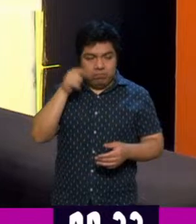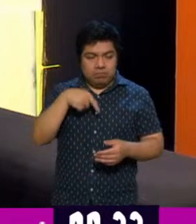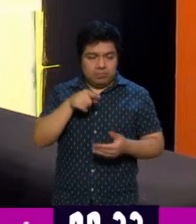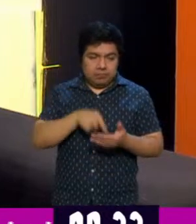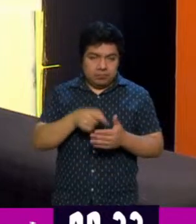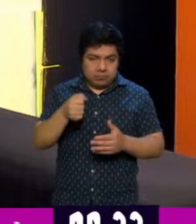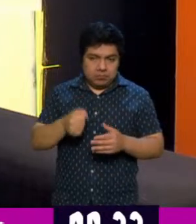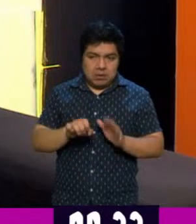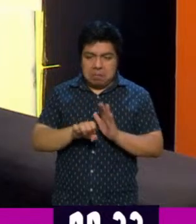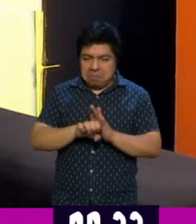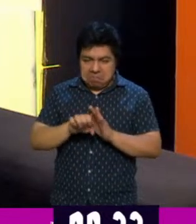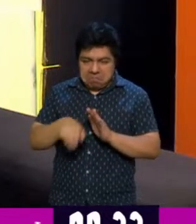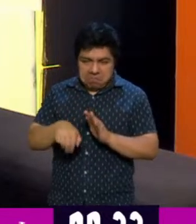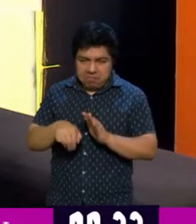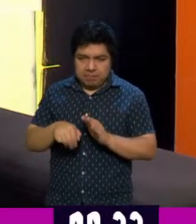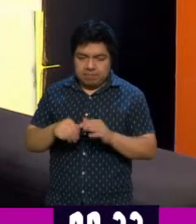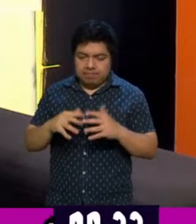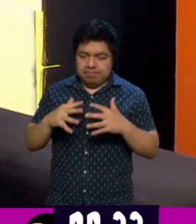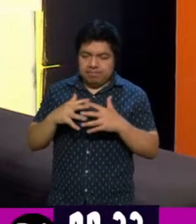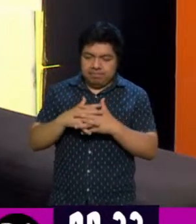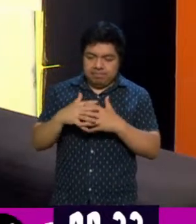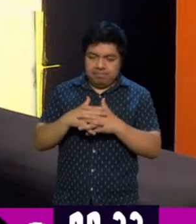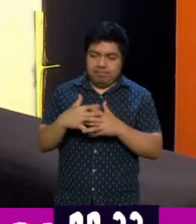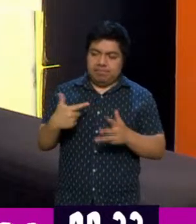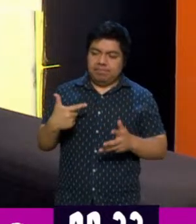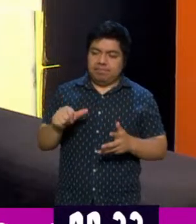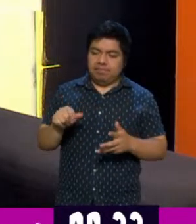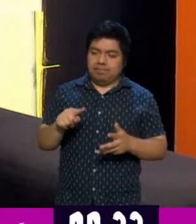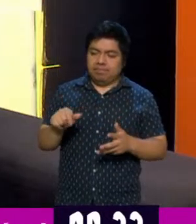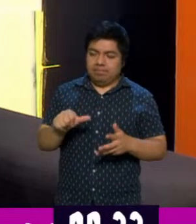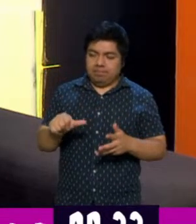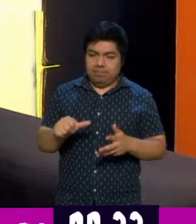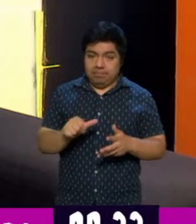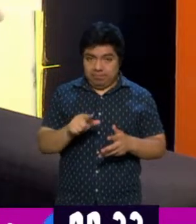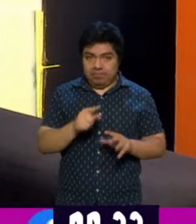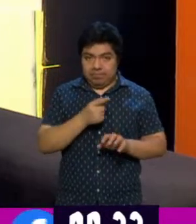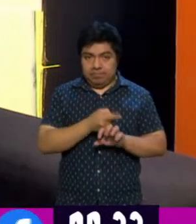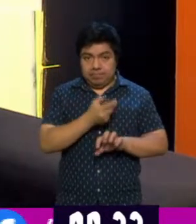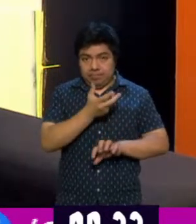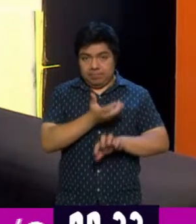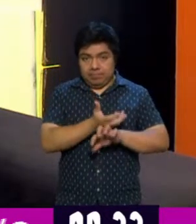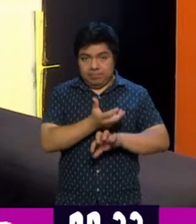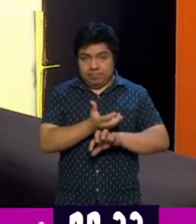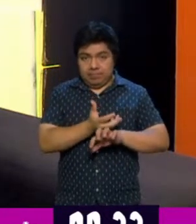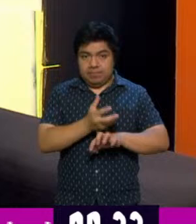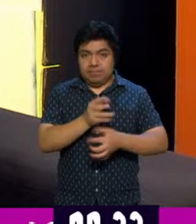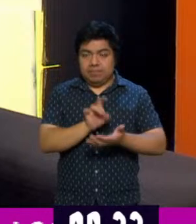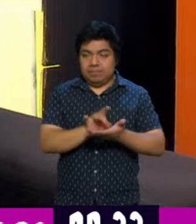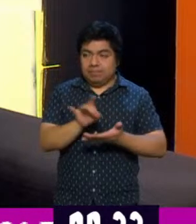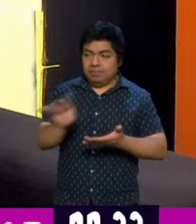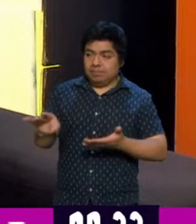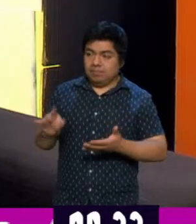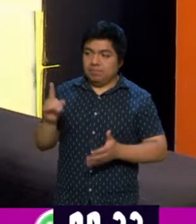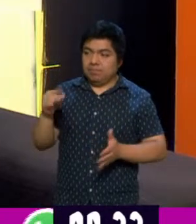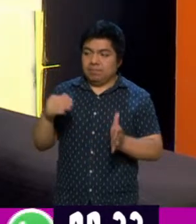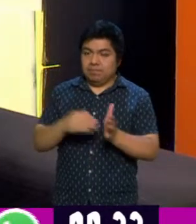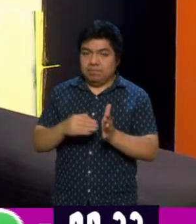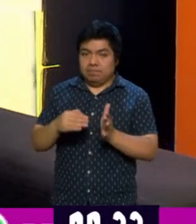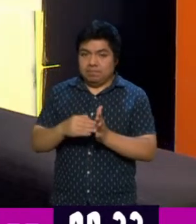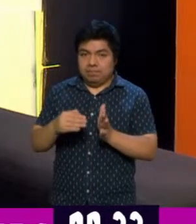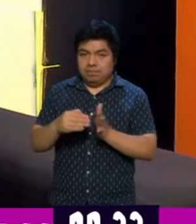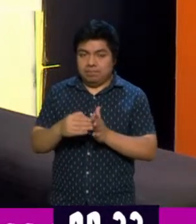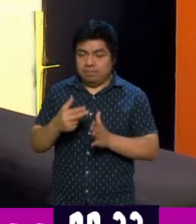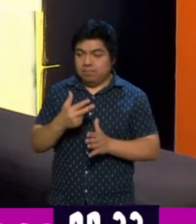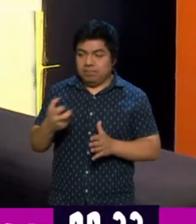Mira, por ejemplo, y hablando de la guerra de Gaza, Estados Unidos transfiere a Israel más de